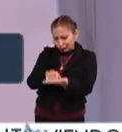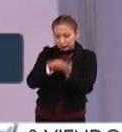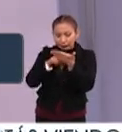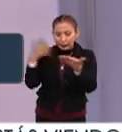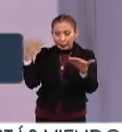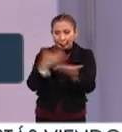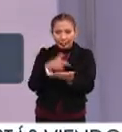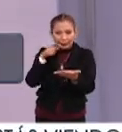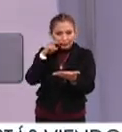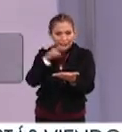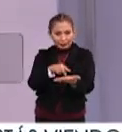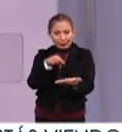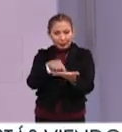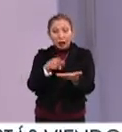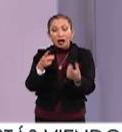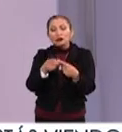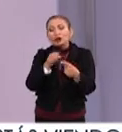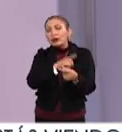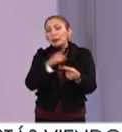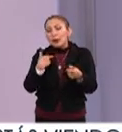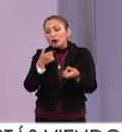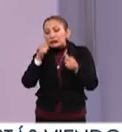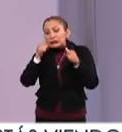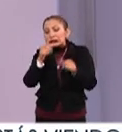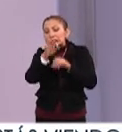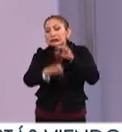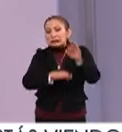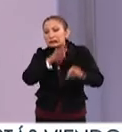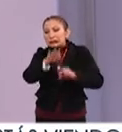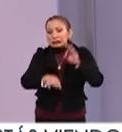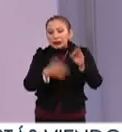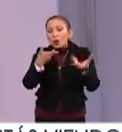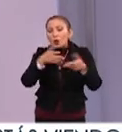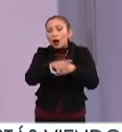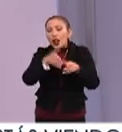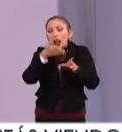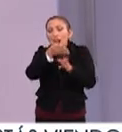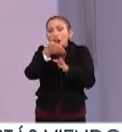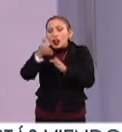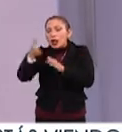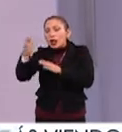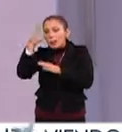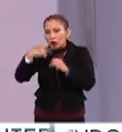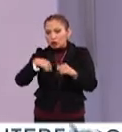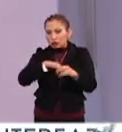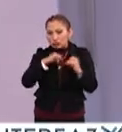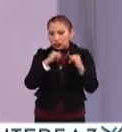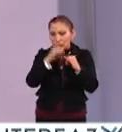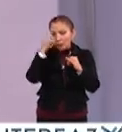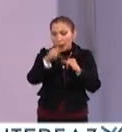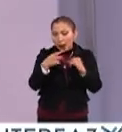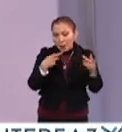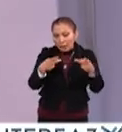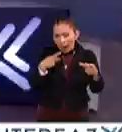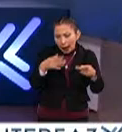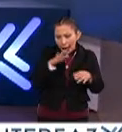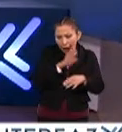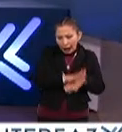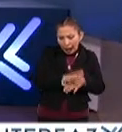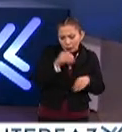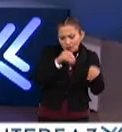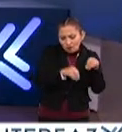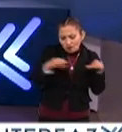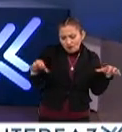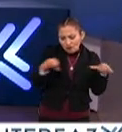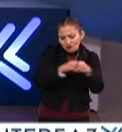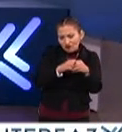es identificar hacia dónde debemos ir avanzando, en qué camino debemos ir avanzando como instituto para diseñar una